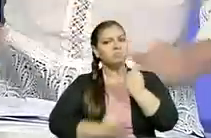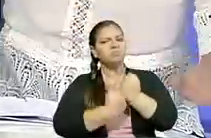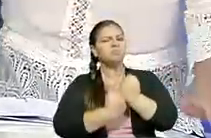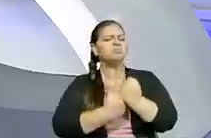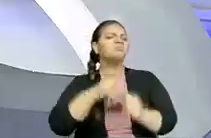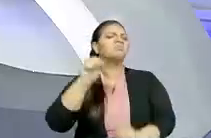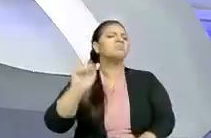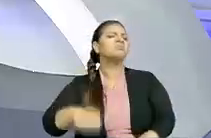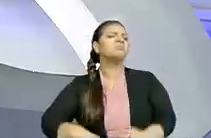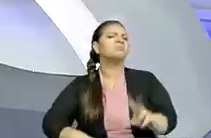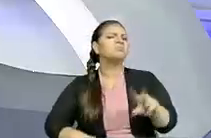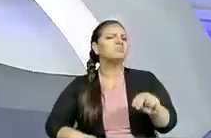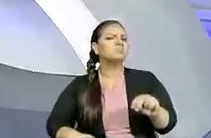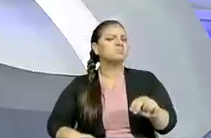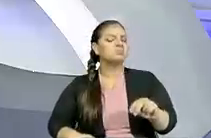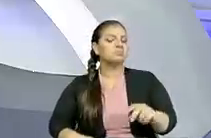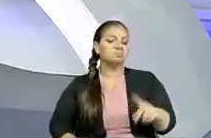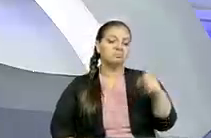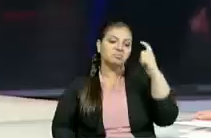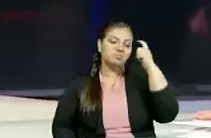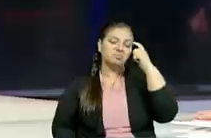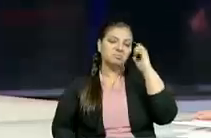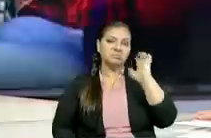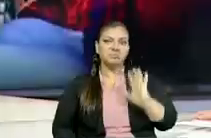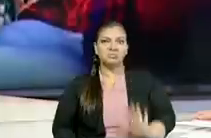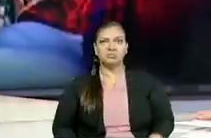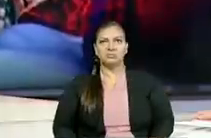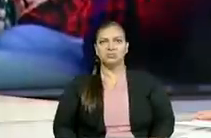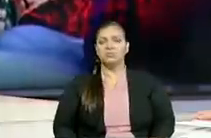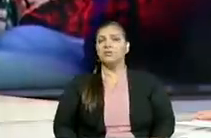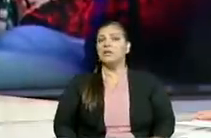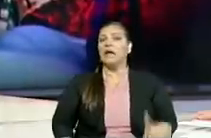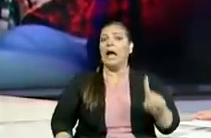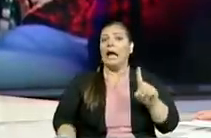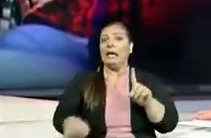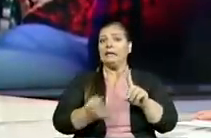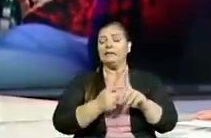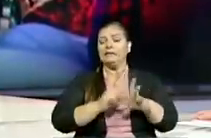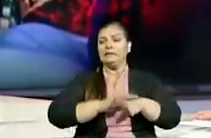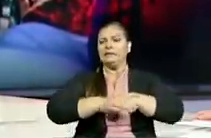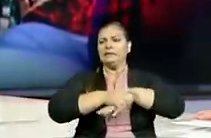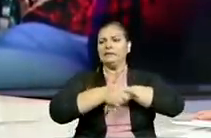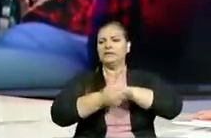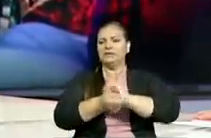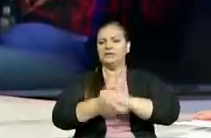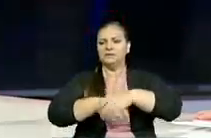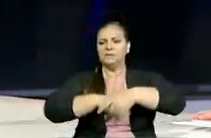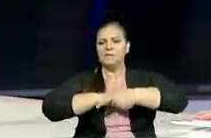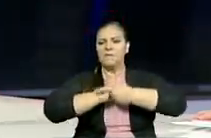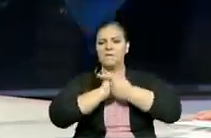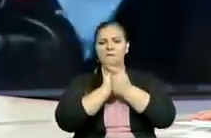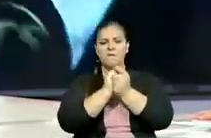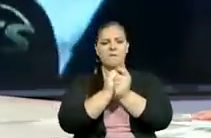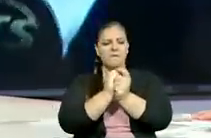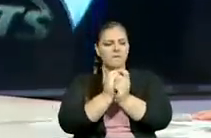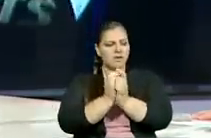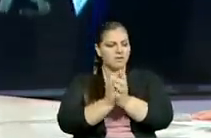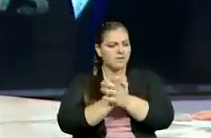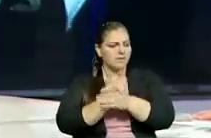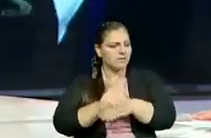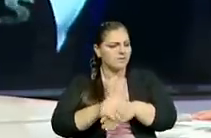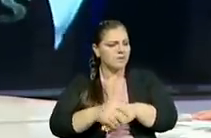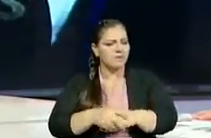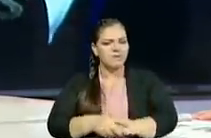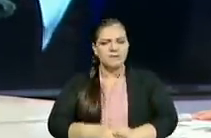o ayuda de alguien en este macabro hecho. Es complicada la situación, ¿no? Sobre todo lo que tú dices, con saña, con alevosía, con